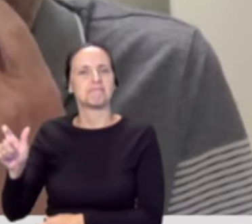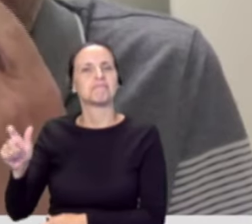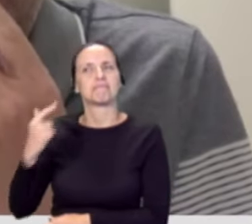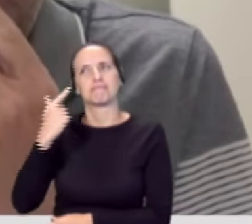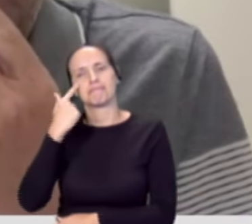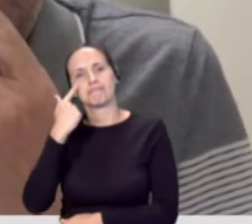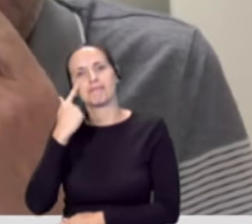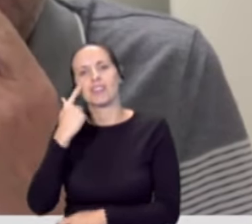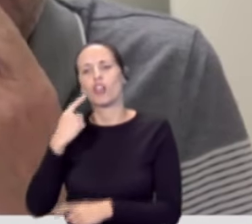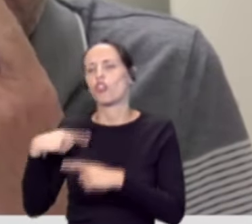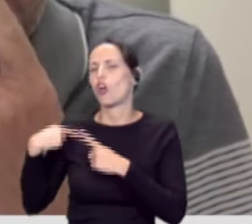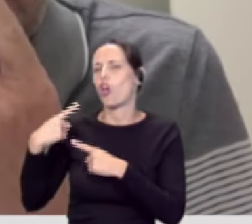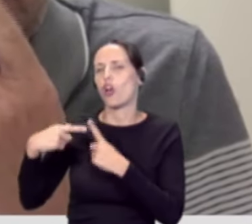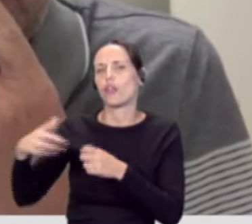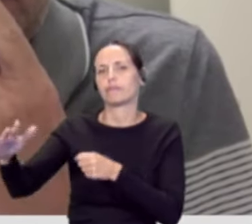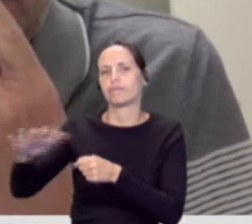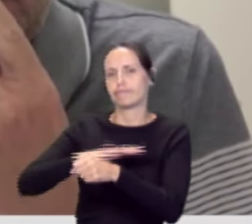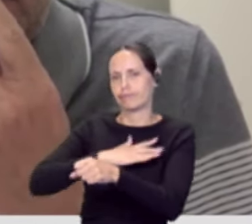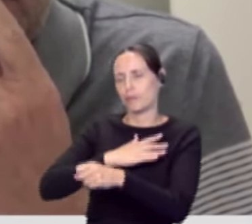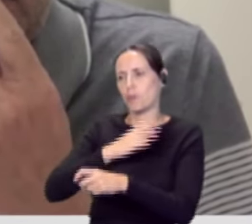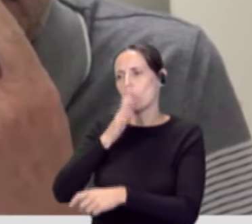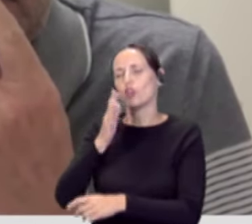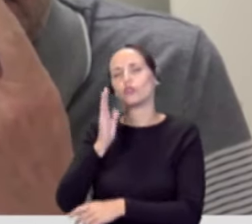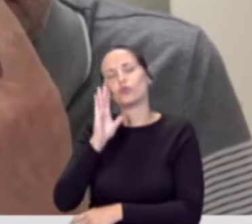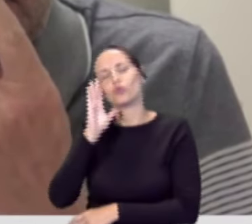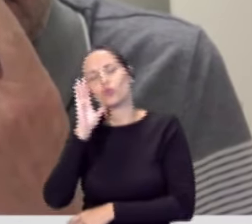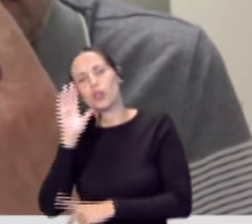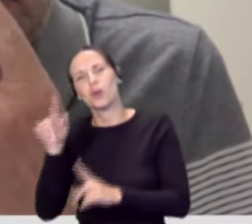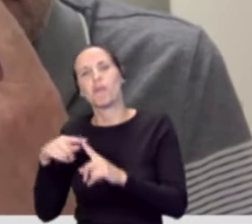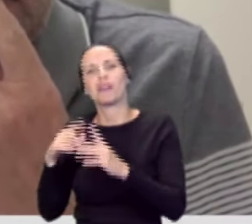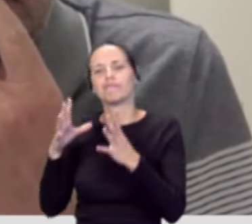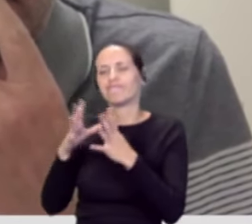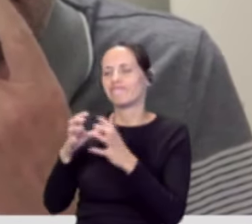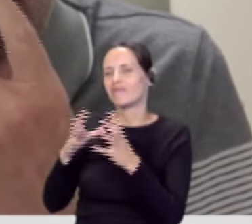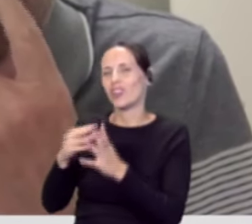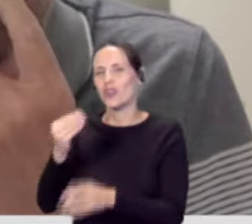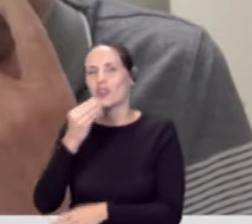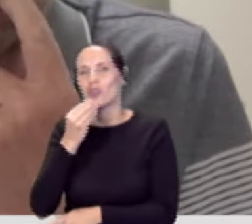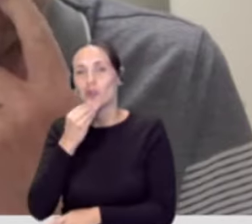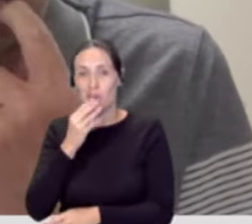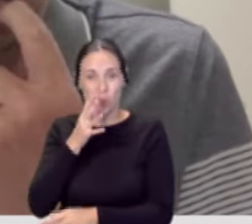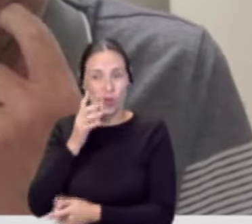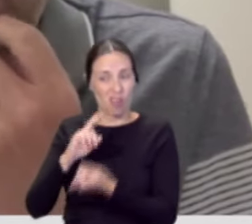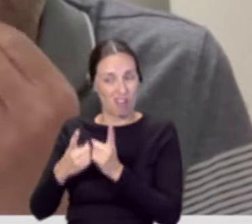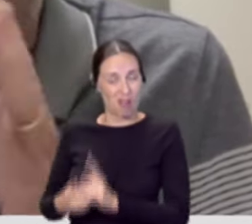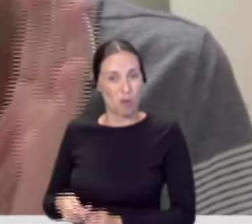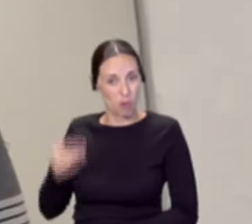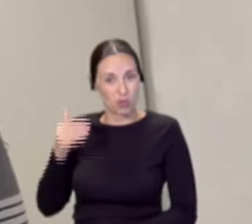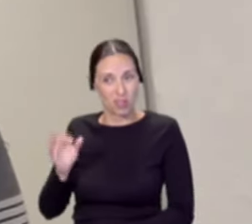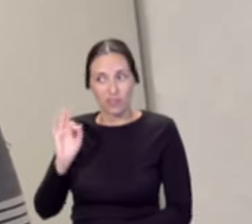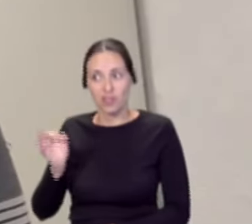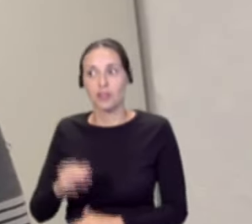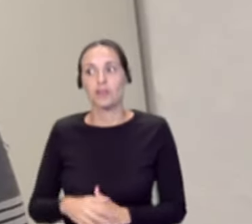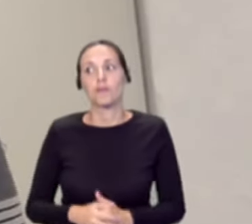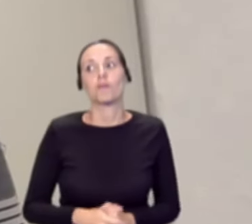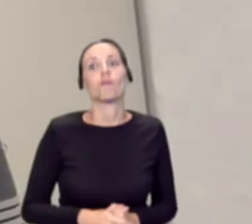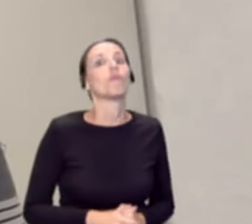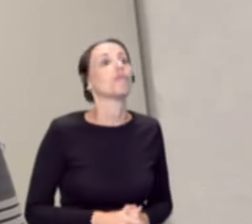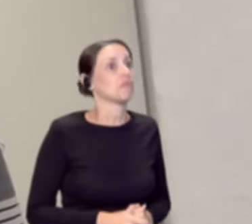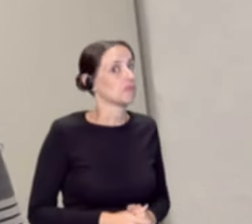influenciado el día a día, en el sueño, también el apetito, importante esos cambios, ¿no? Sí, bueno, yo por lo que he escuchado,